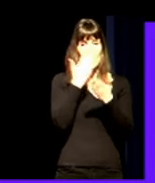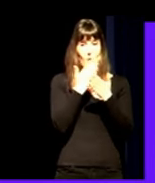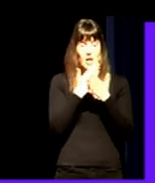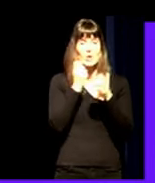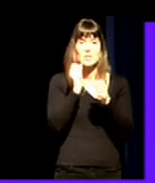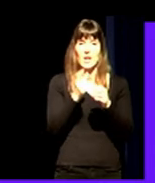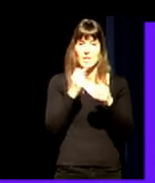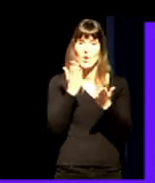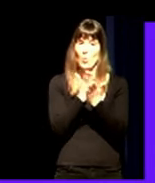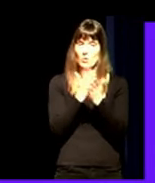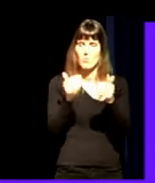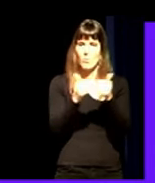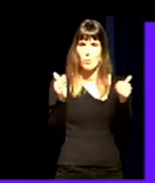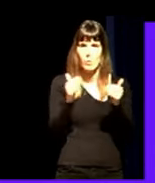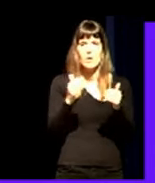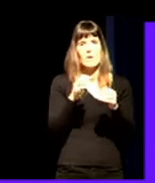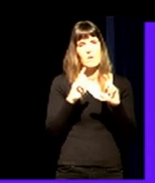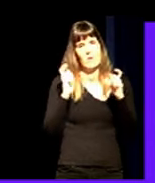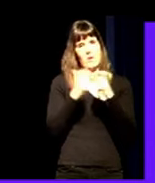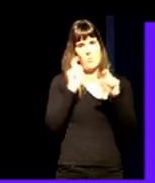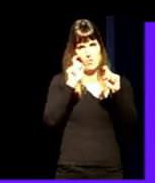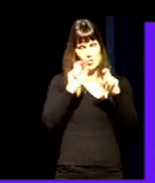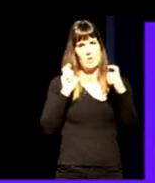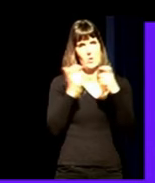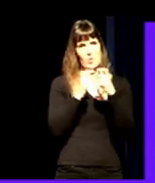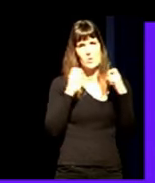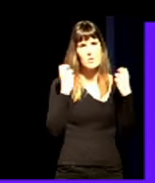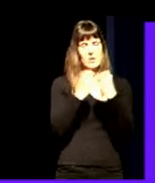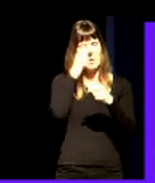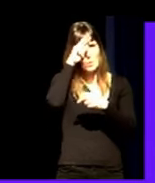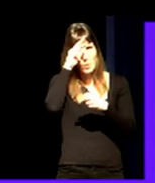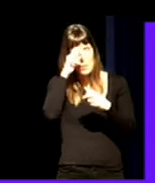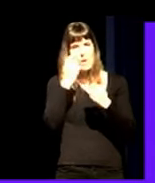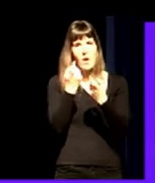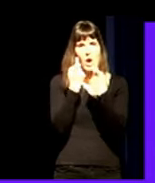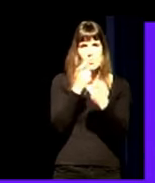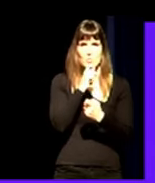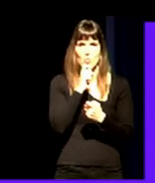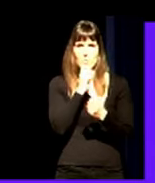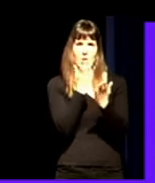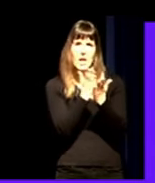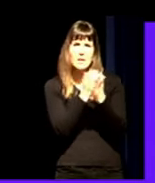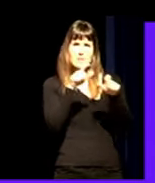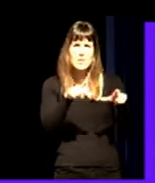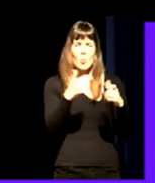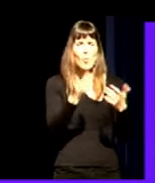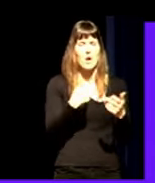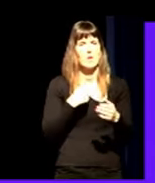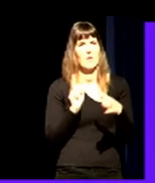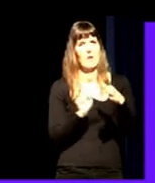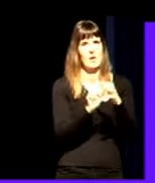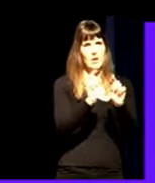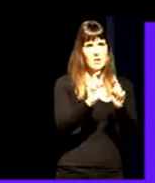donde acudimos todos muy preocupados sobre qué alumnos tendré, qué clase me tocará, los